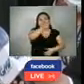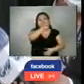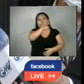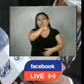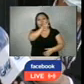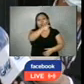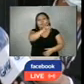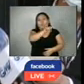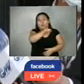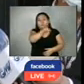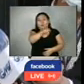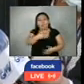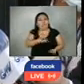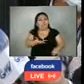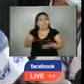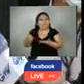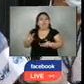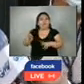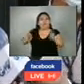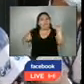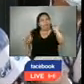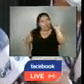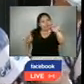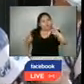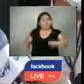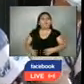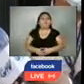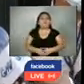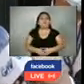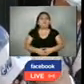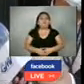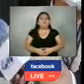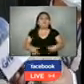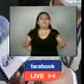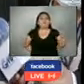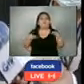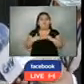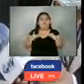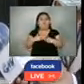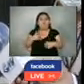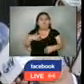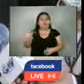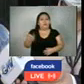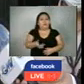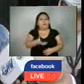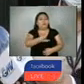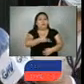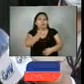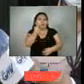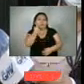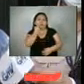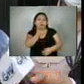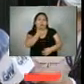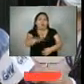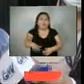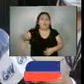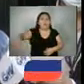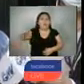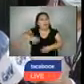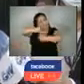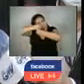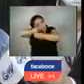30% del Gran San Salvador. Además de eso, tenemos en la mira un nuevo laboratorio